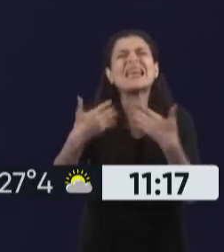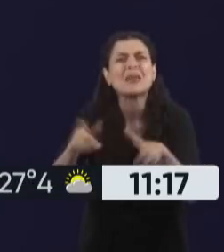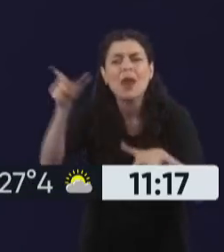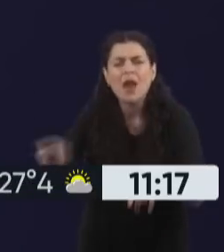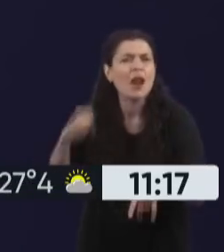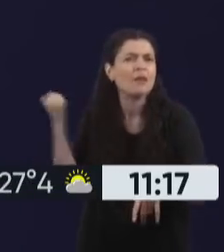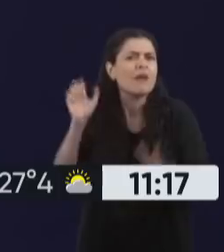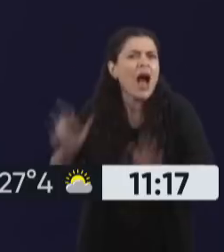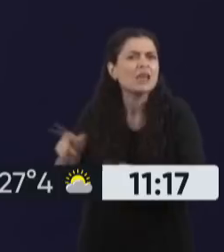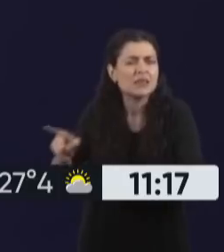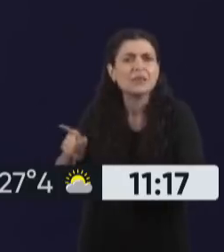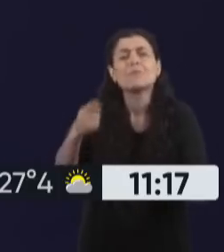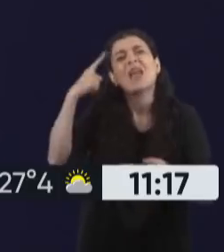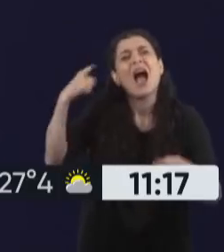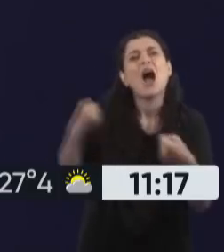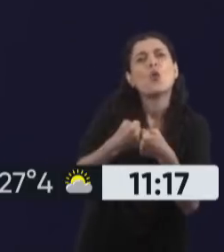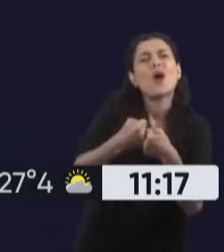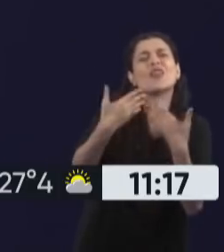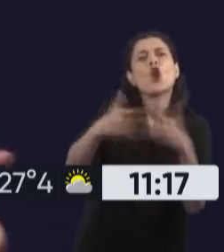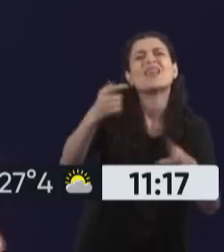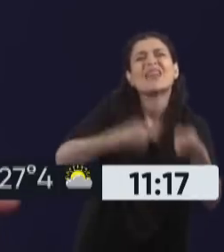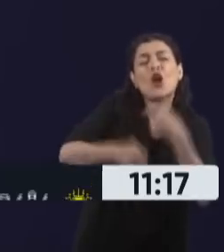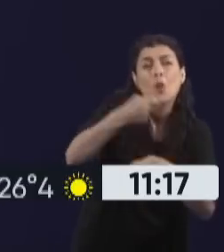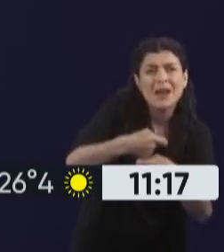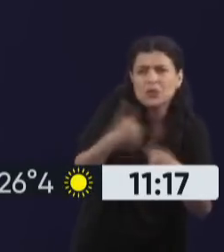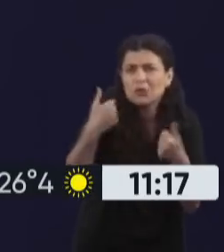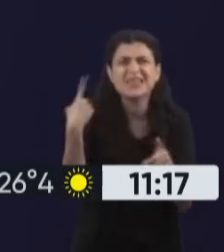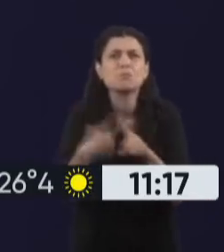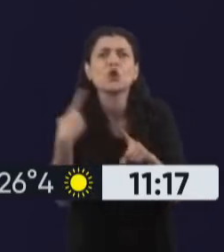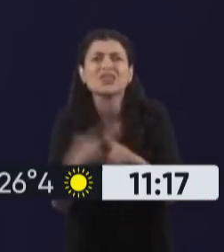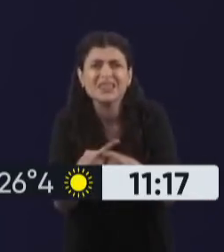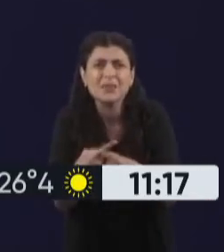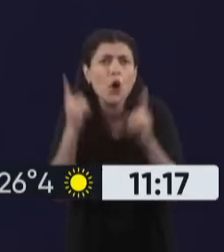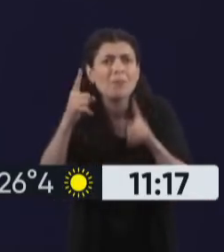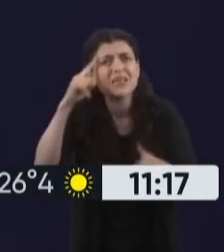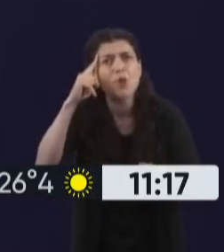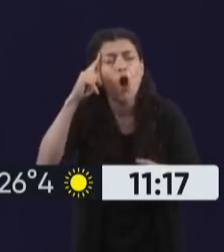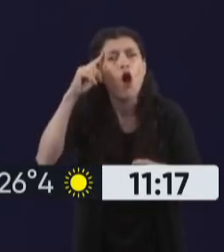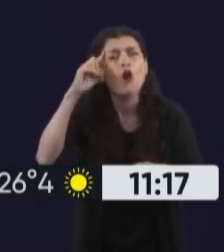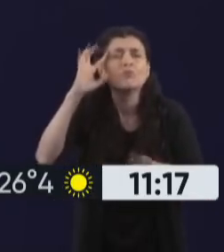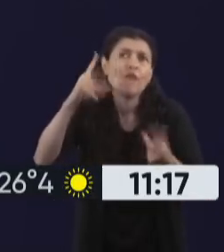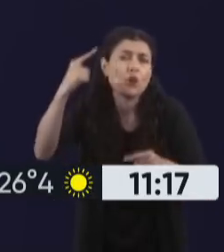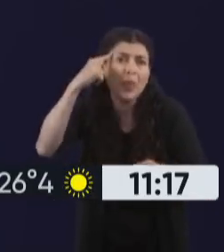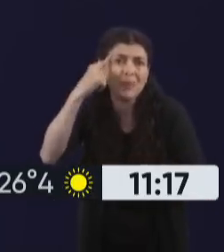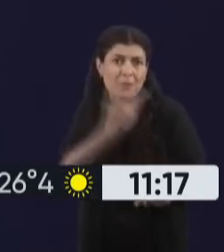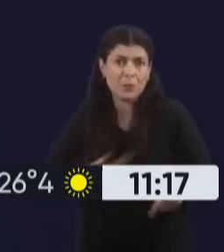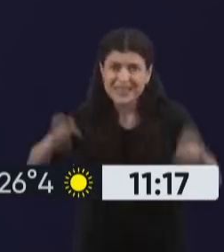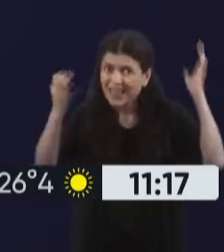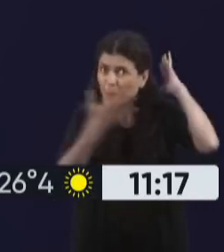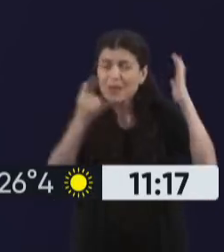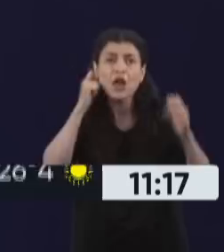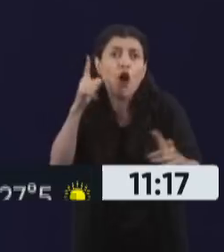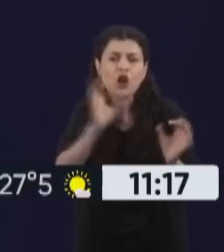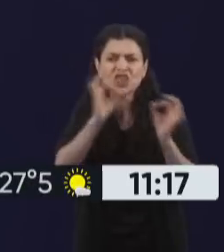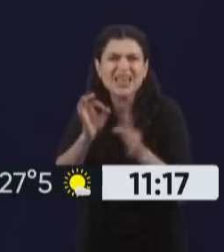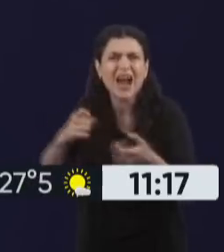un tratado de libre comercio no sería ni más ni menos que el resultado de esa intención o de esas ideas. La verdad es que no